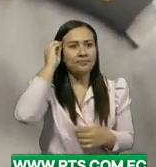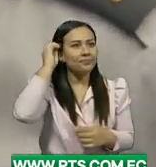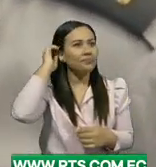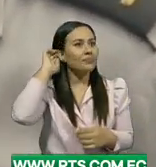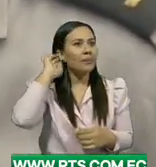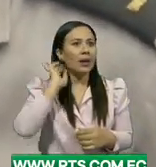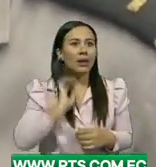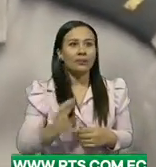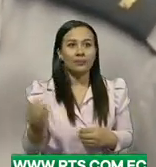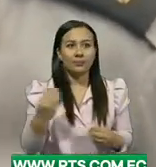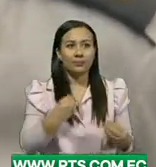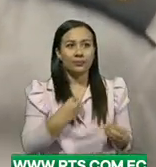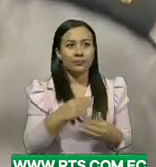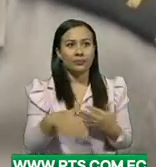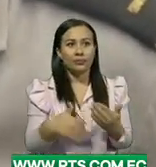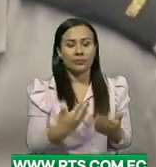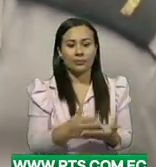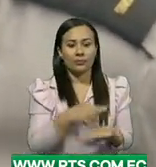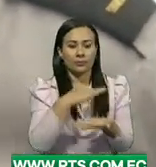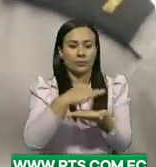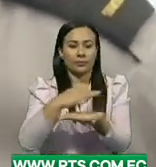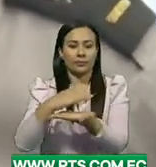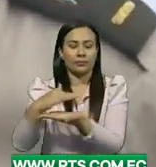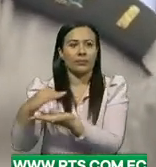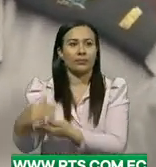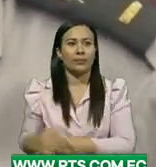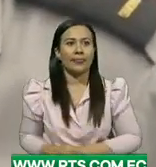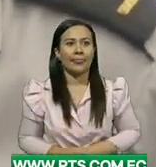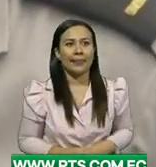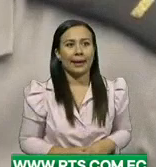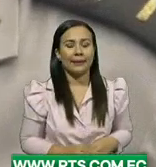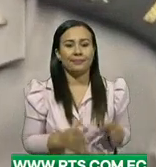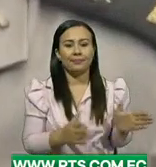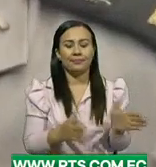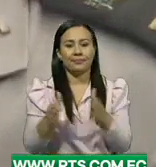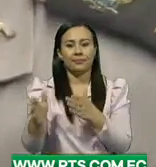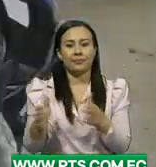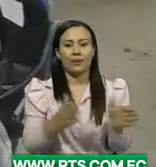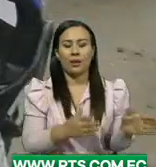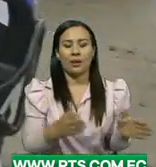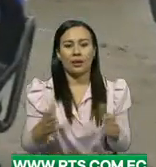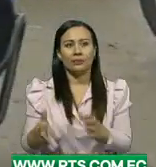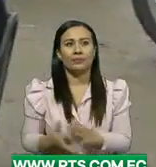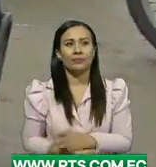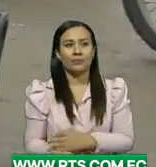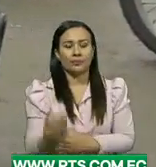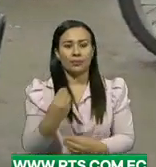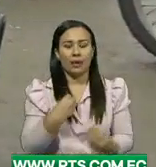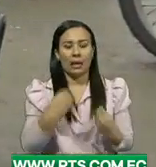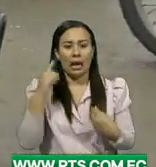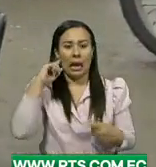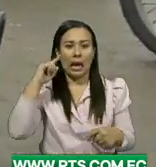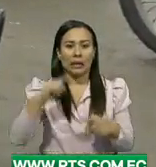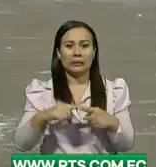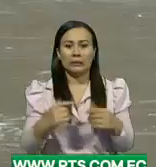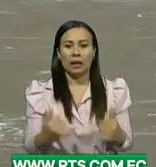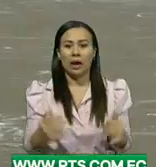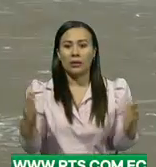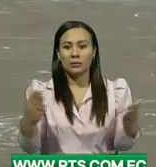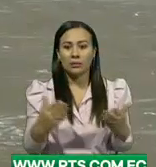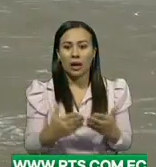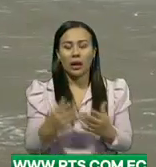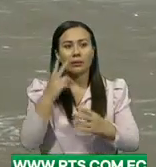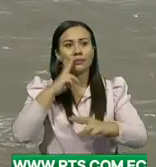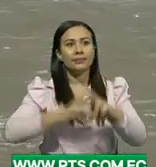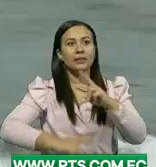se encontró algún tipo de bloques de una embarcación, entonces se procedió a verificar. Hasta el cierre de esta edición continuaban las investigaciones